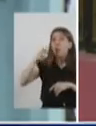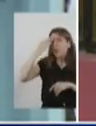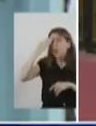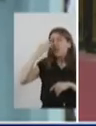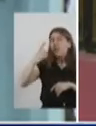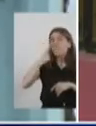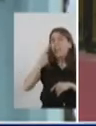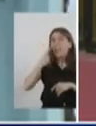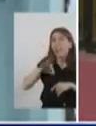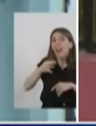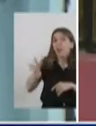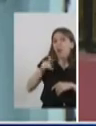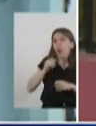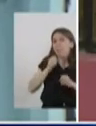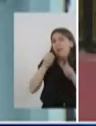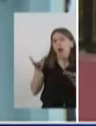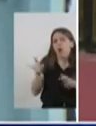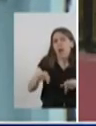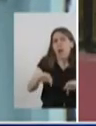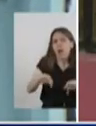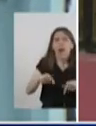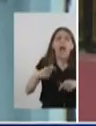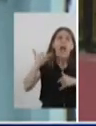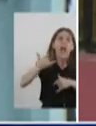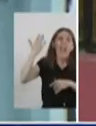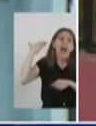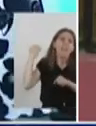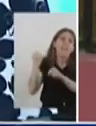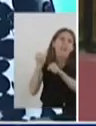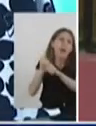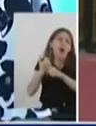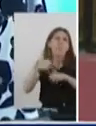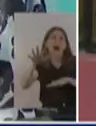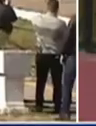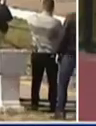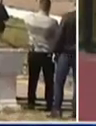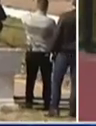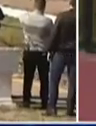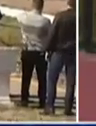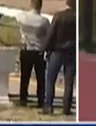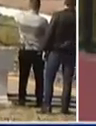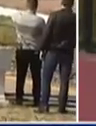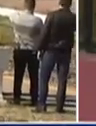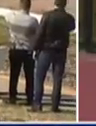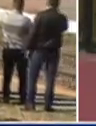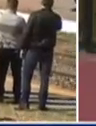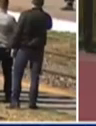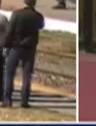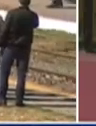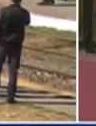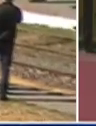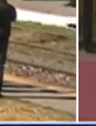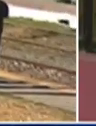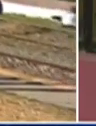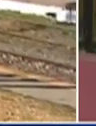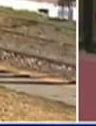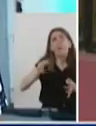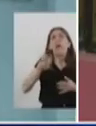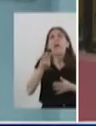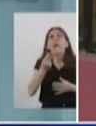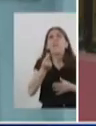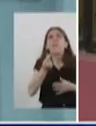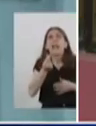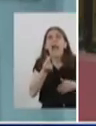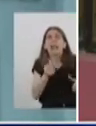allá de la confusión en este país la constitución es muy clara el que conduce el ejecutivo es el presidente de la nación entonces él es el responsable